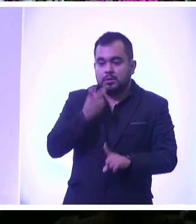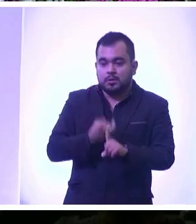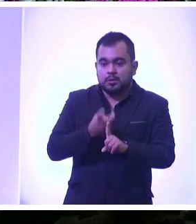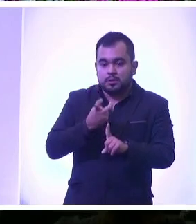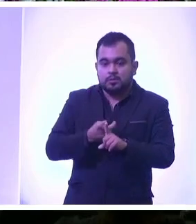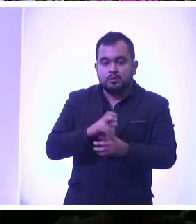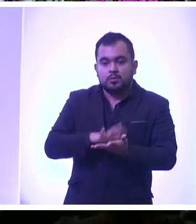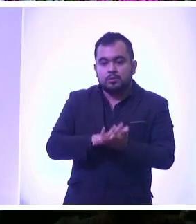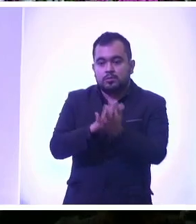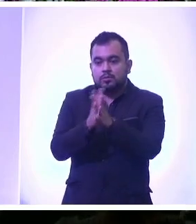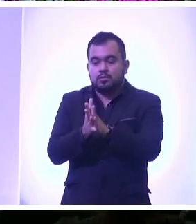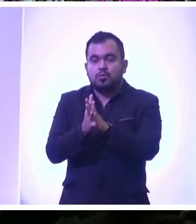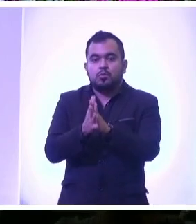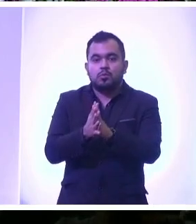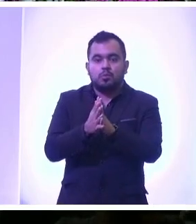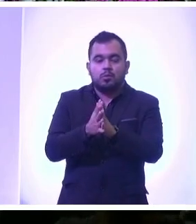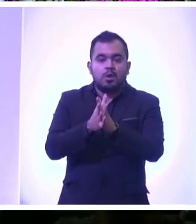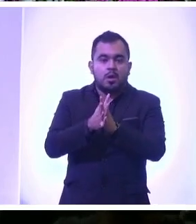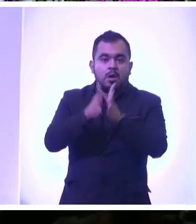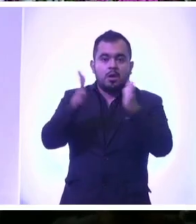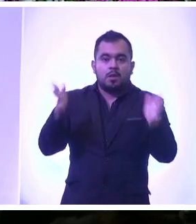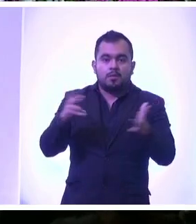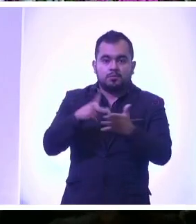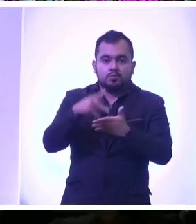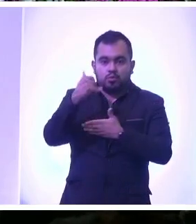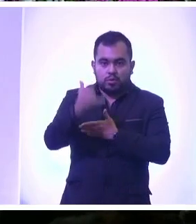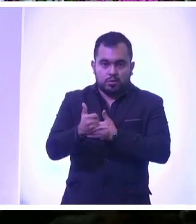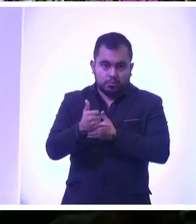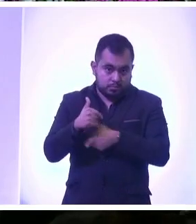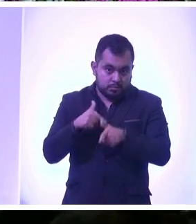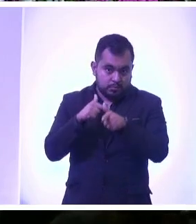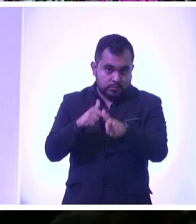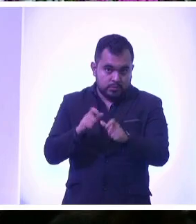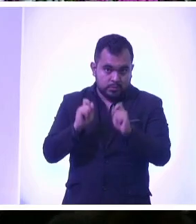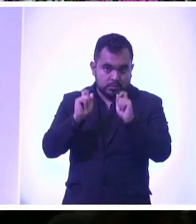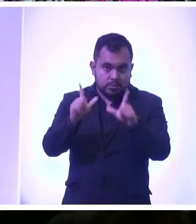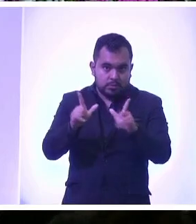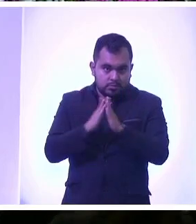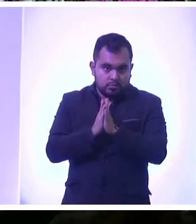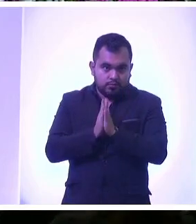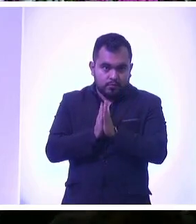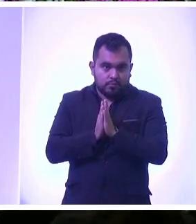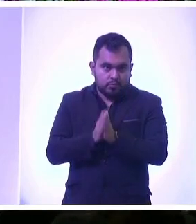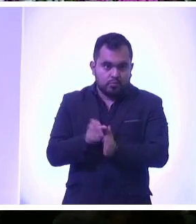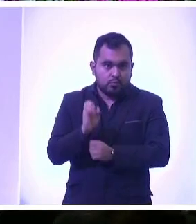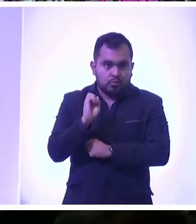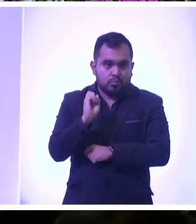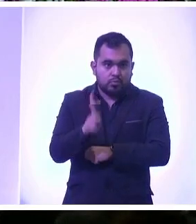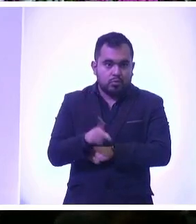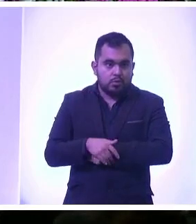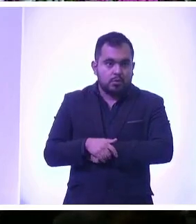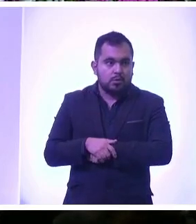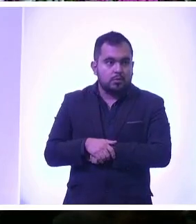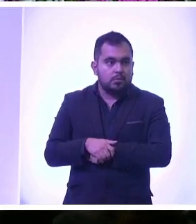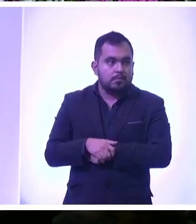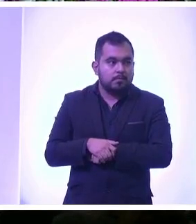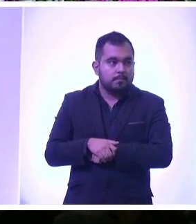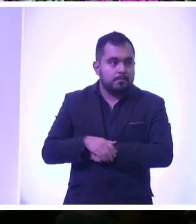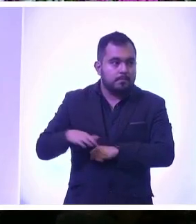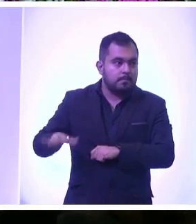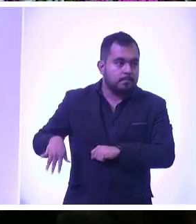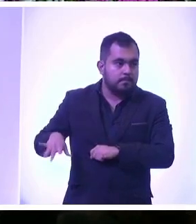los grandes proyectos le podos dar la siguiente por favor okay Con todo lo